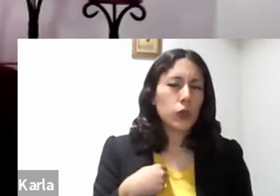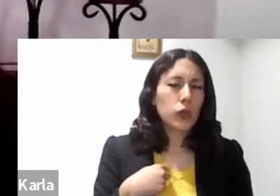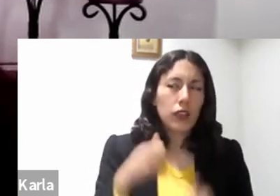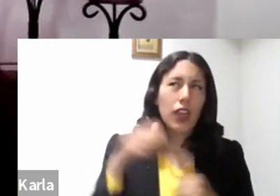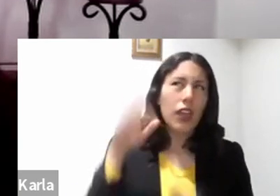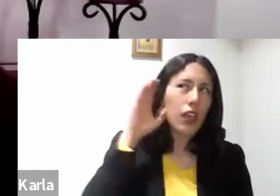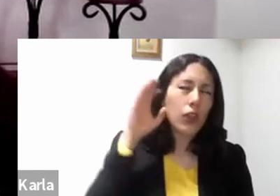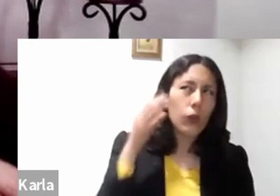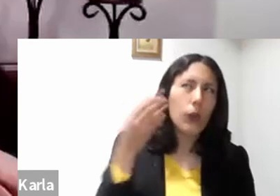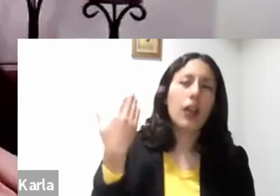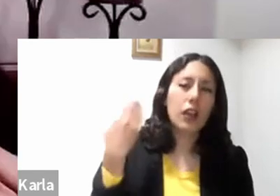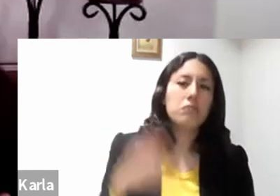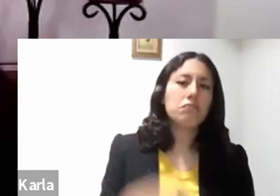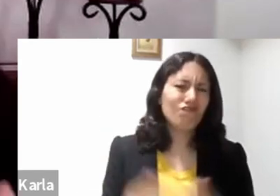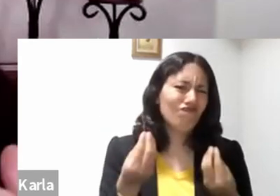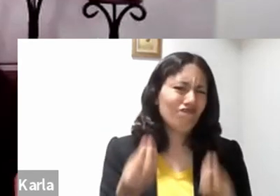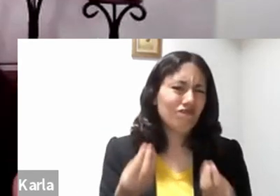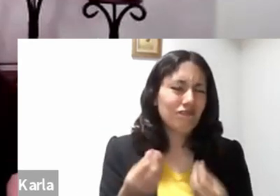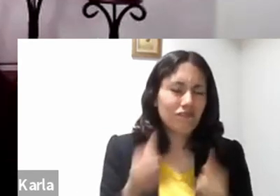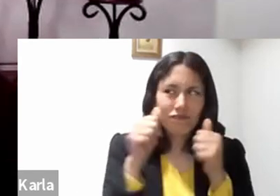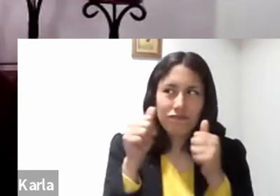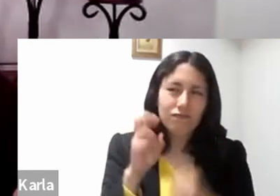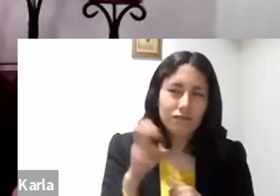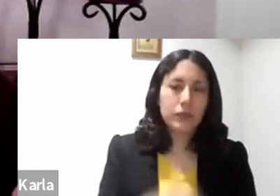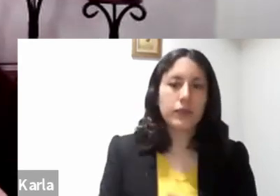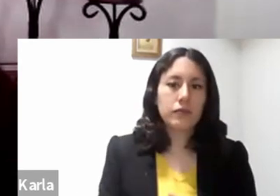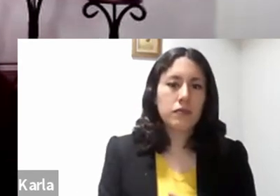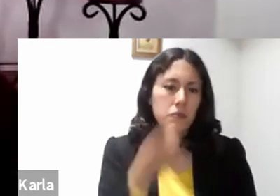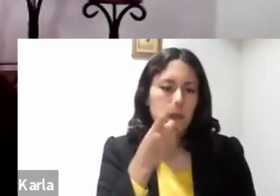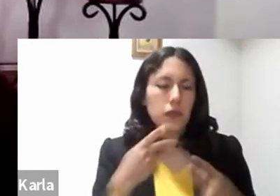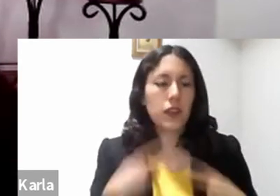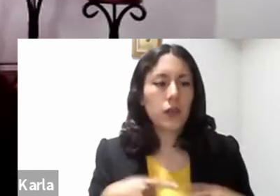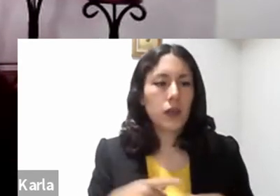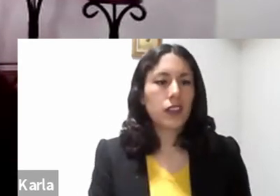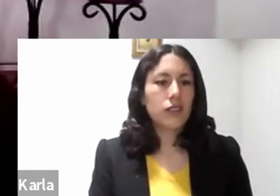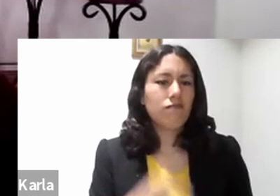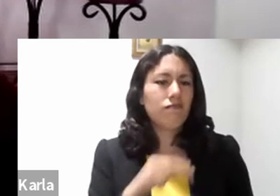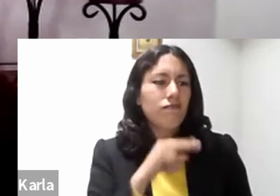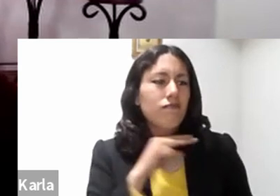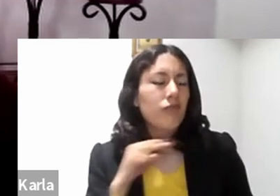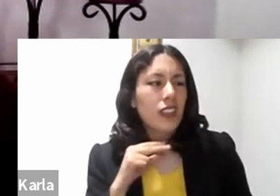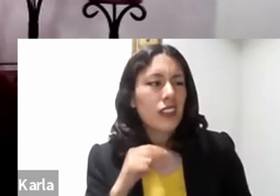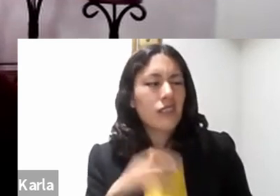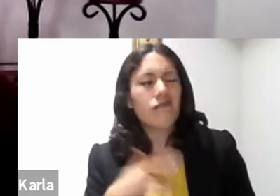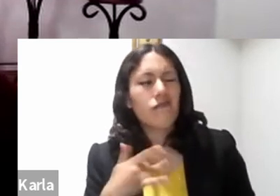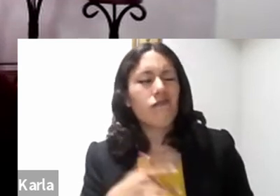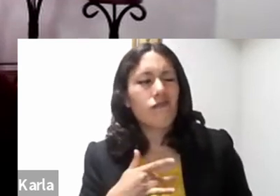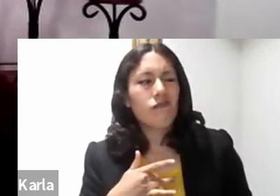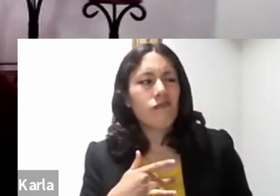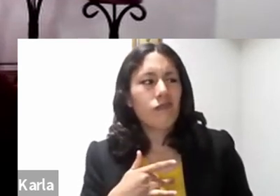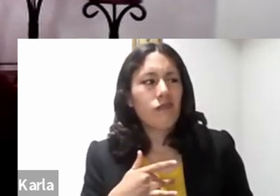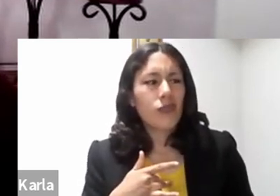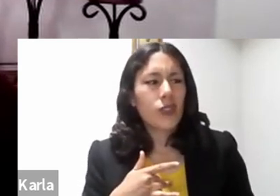gente dice padre tengo tiempo que me siento como atascado en mi vida espiritual ya